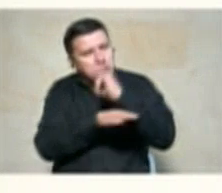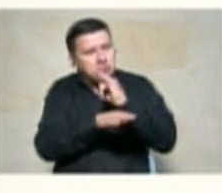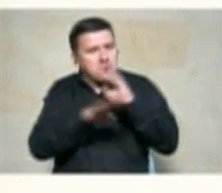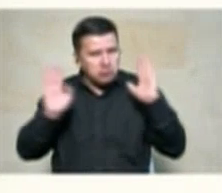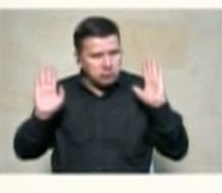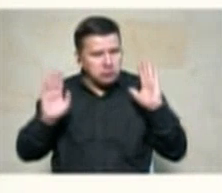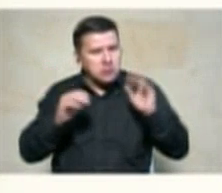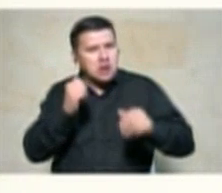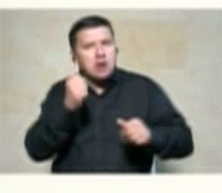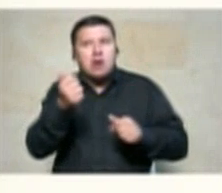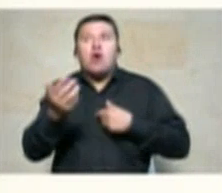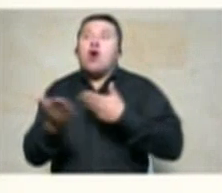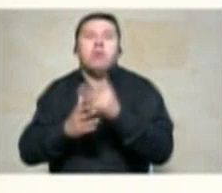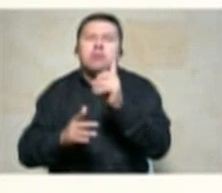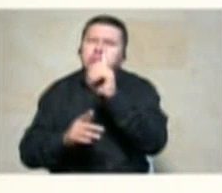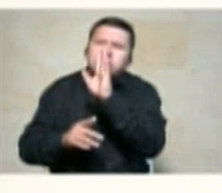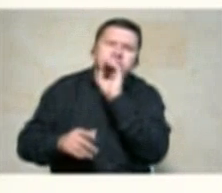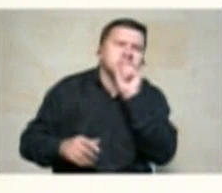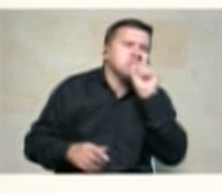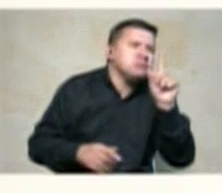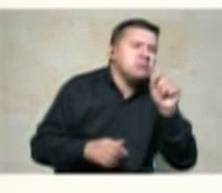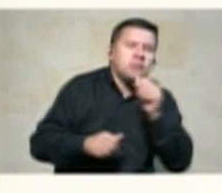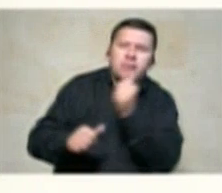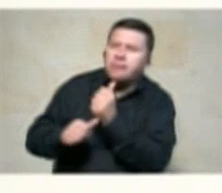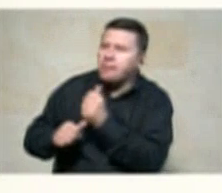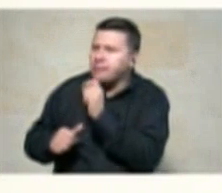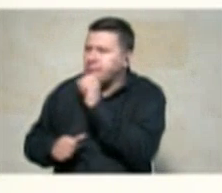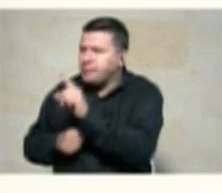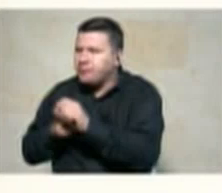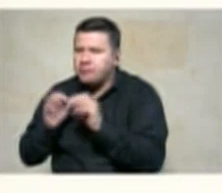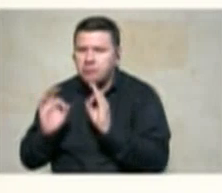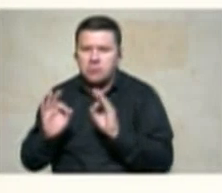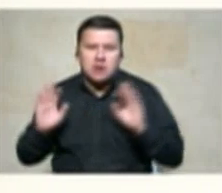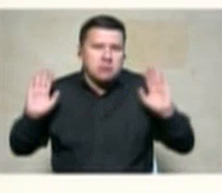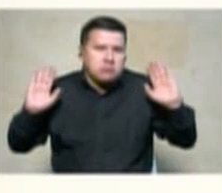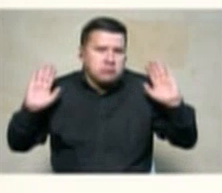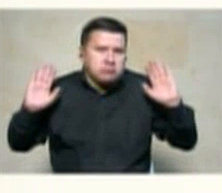que se asesoren bien. Y pues